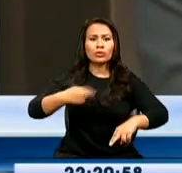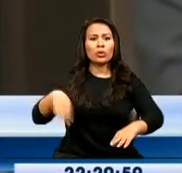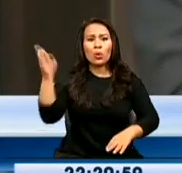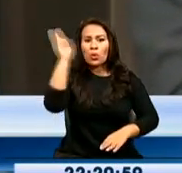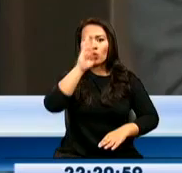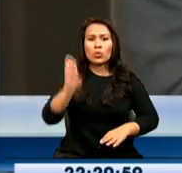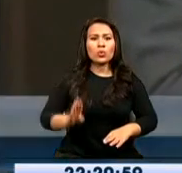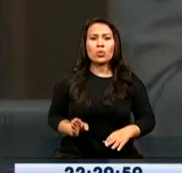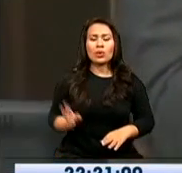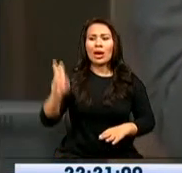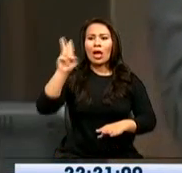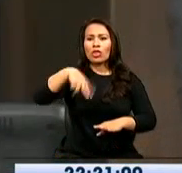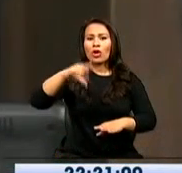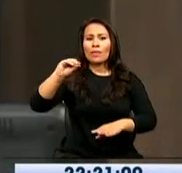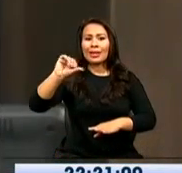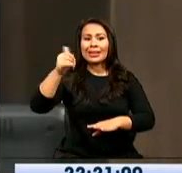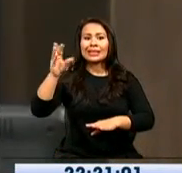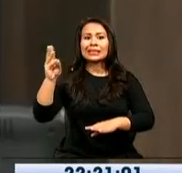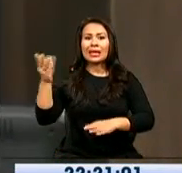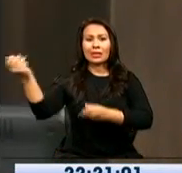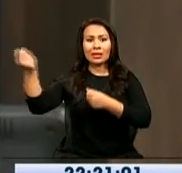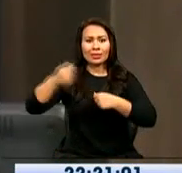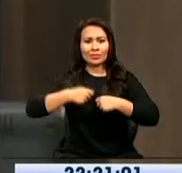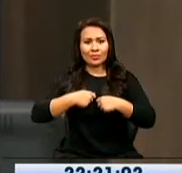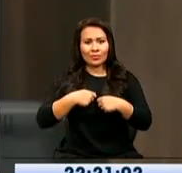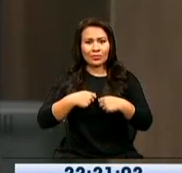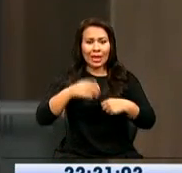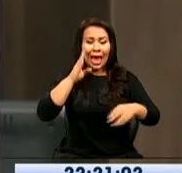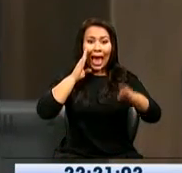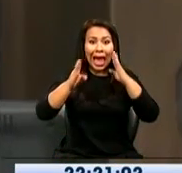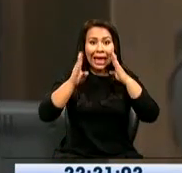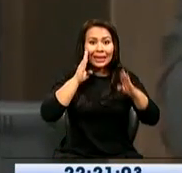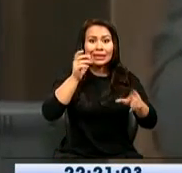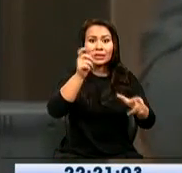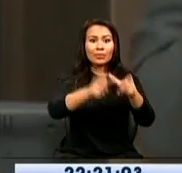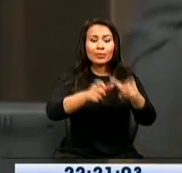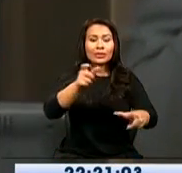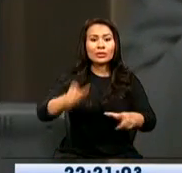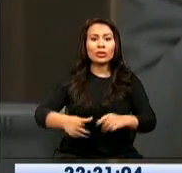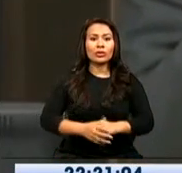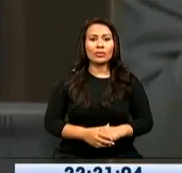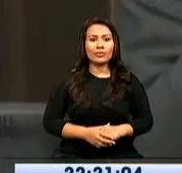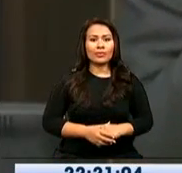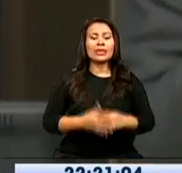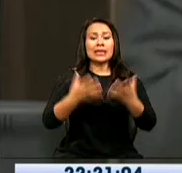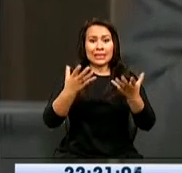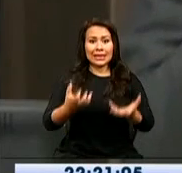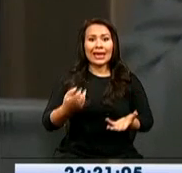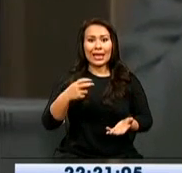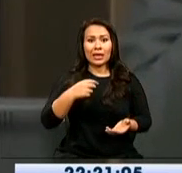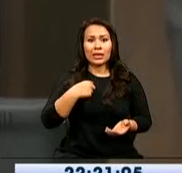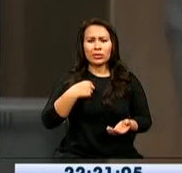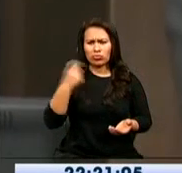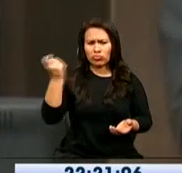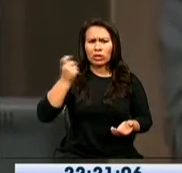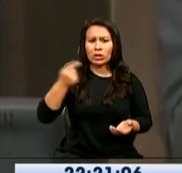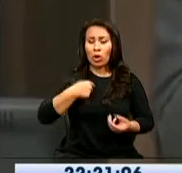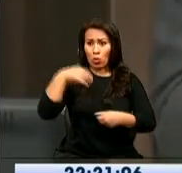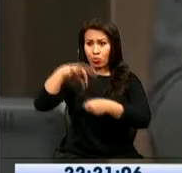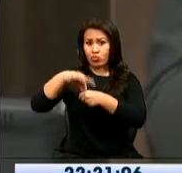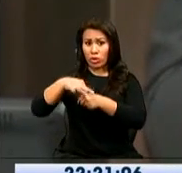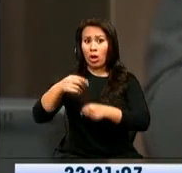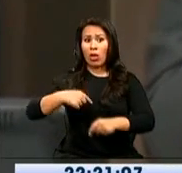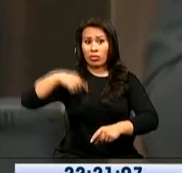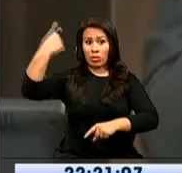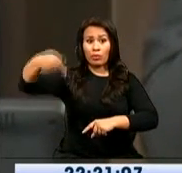en 2017. Pero atención, queridos conciudadanos, sobre todo queridos jóvenes, de ser necesario una presentada. Creo que tenemos cuadras